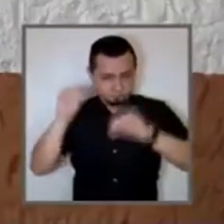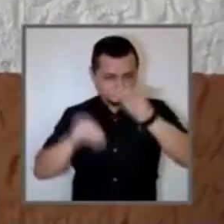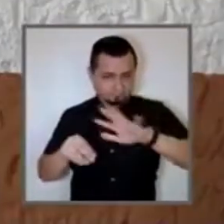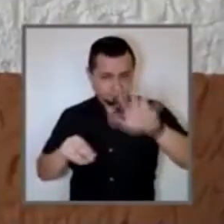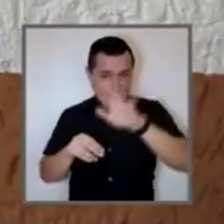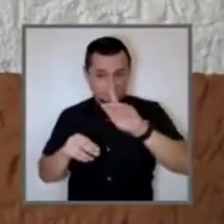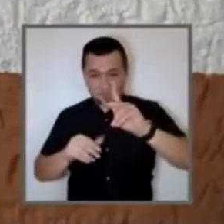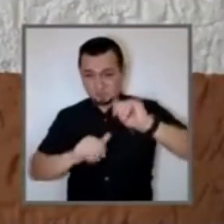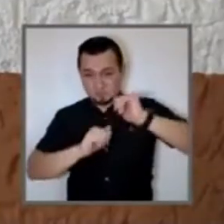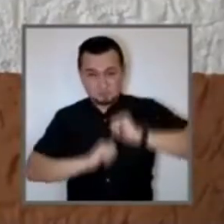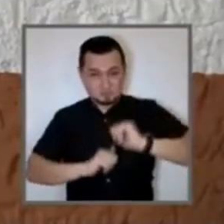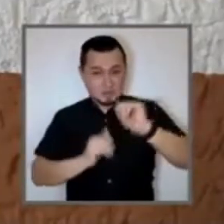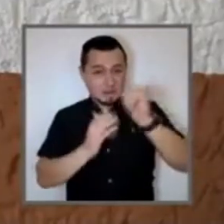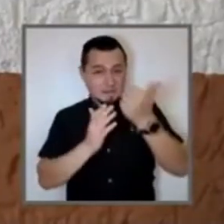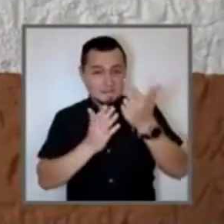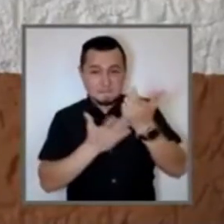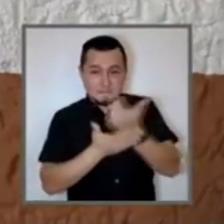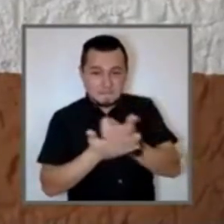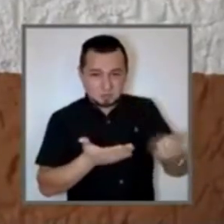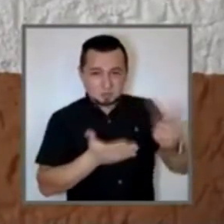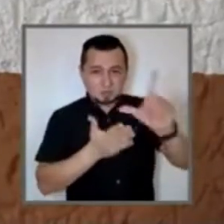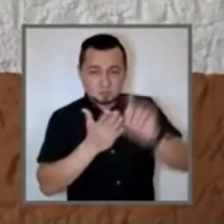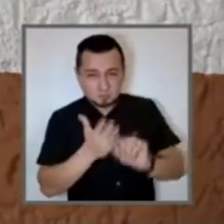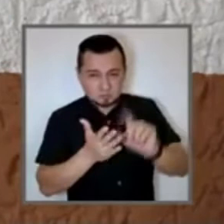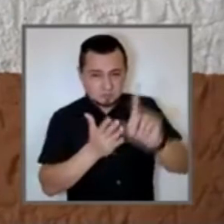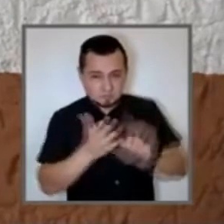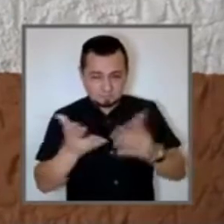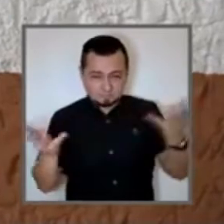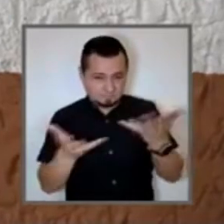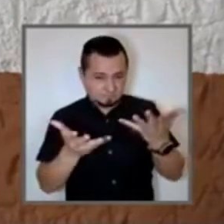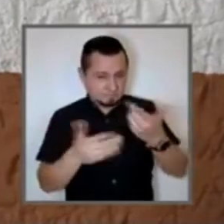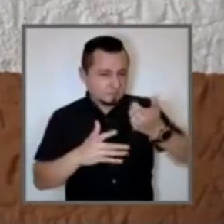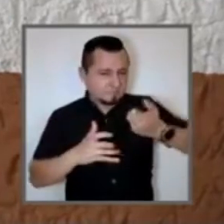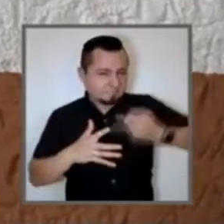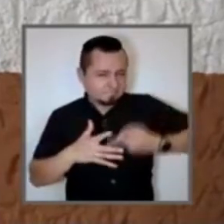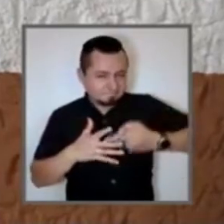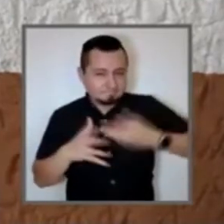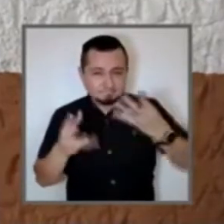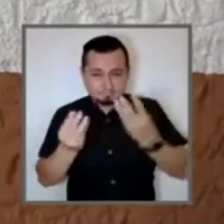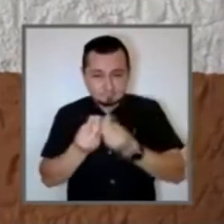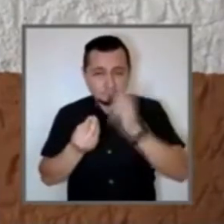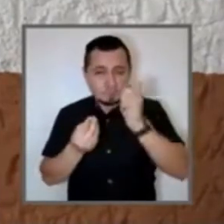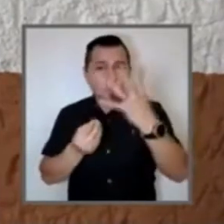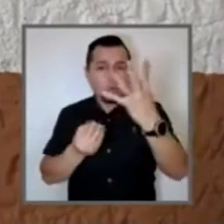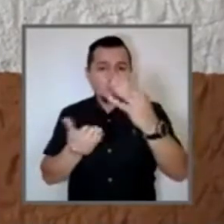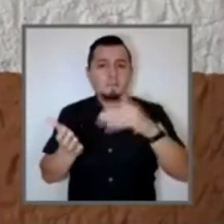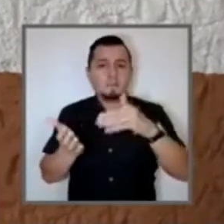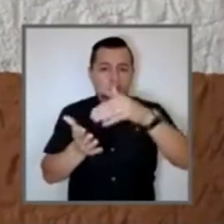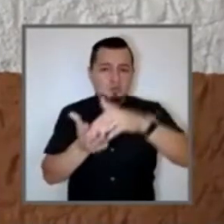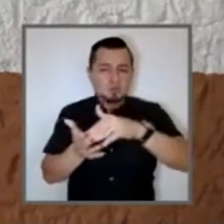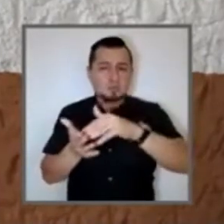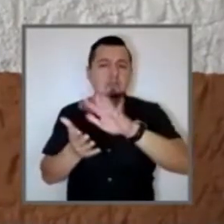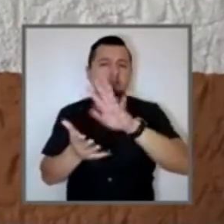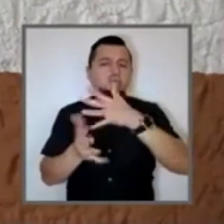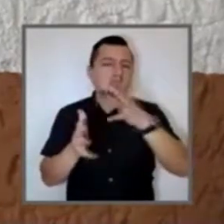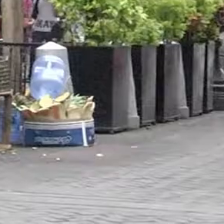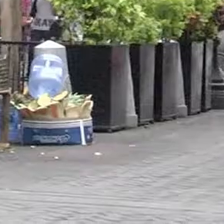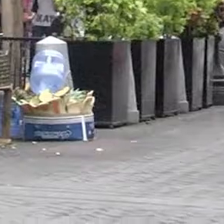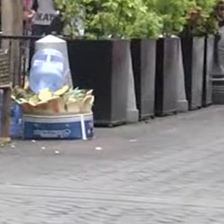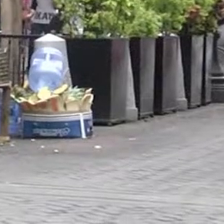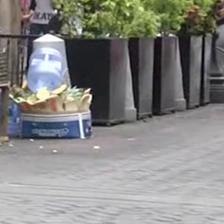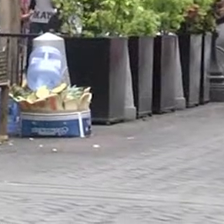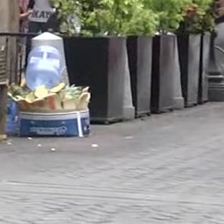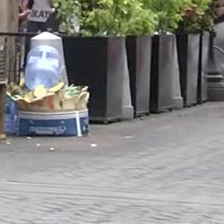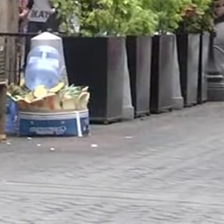demostrar que se han tomado las decisiones correctas, aunque aclaró que aún no se elimina la posibilidad de un regreso al cierre de negocios.